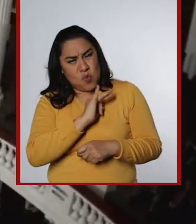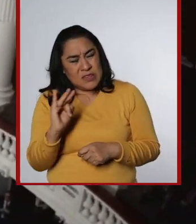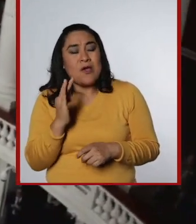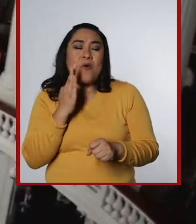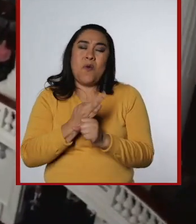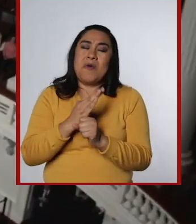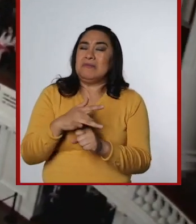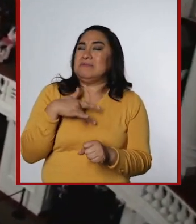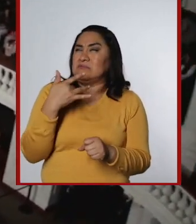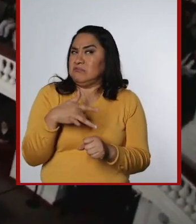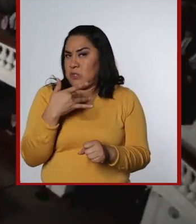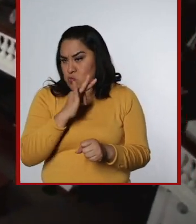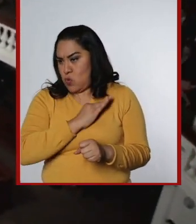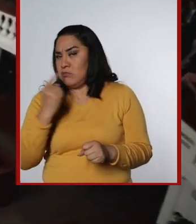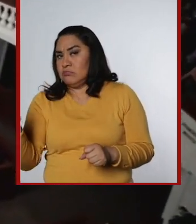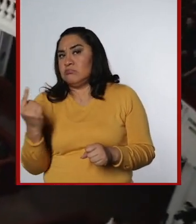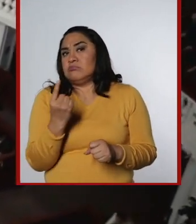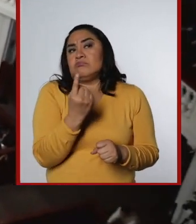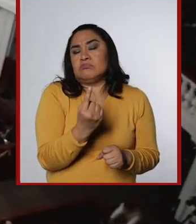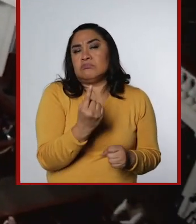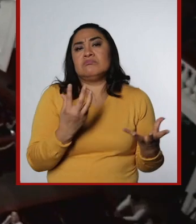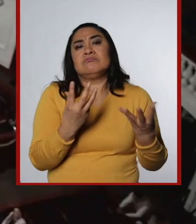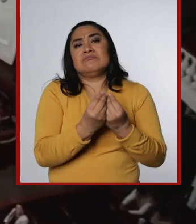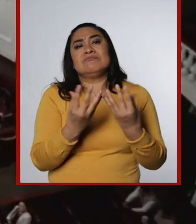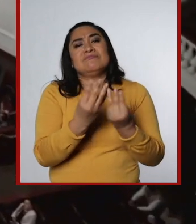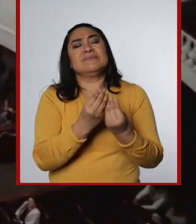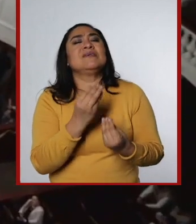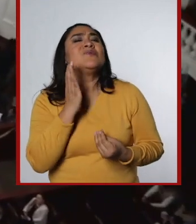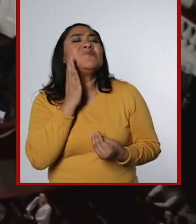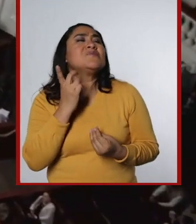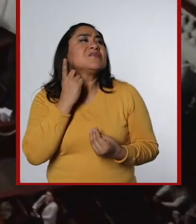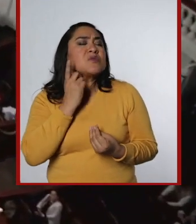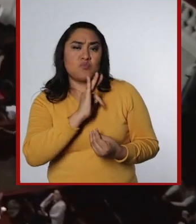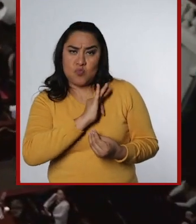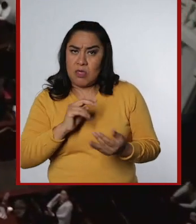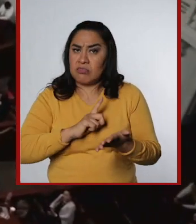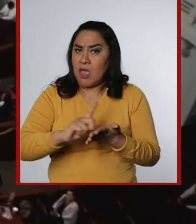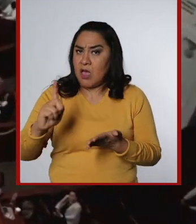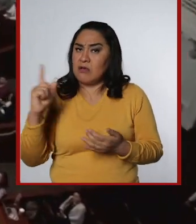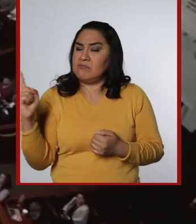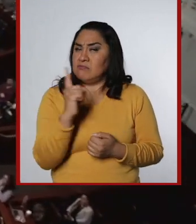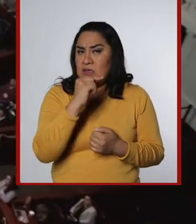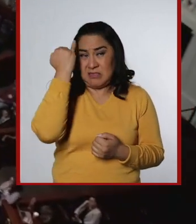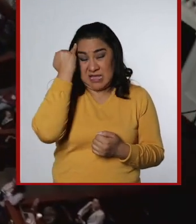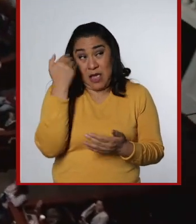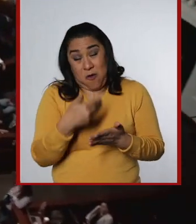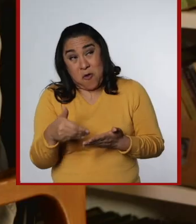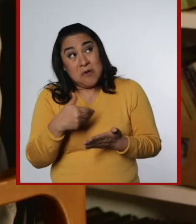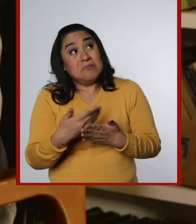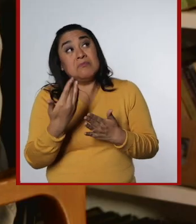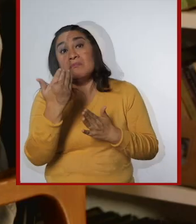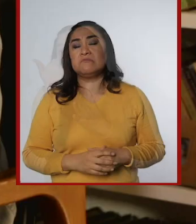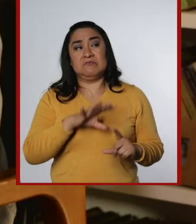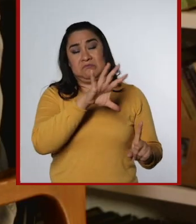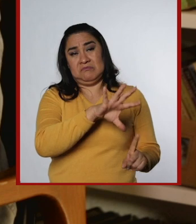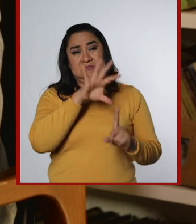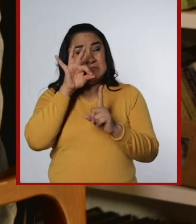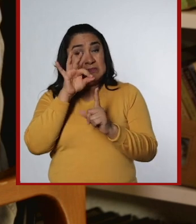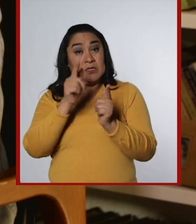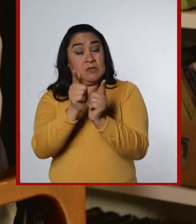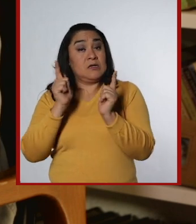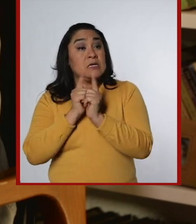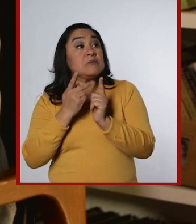Unión. Creo que hasta ahora han sido menos de 15 diputados quienes se reivindican indígena, porque pues no